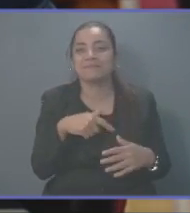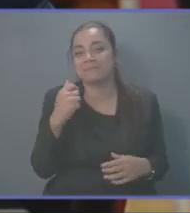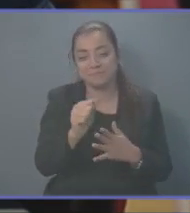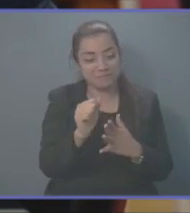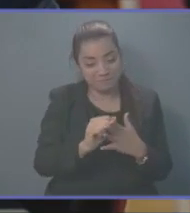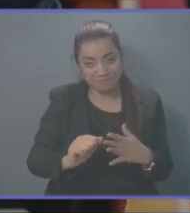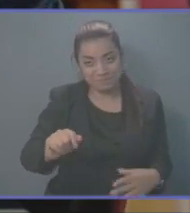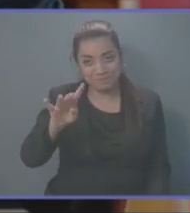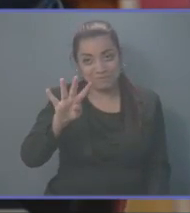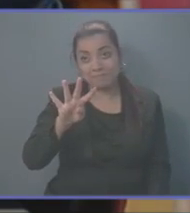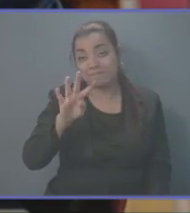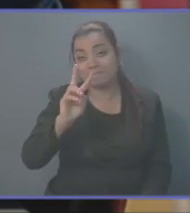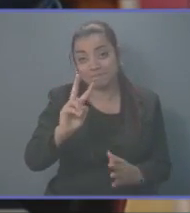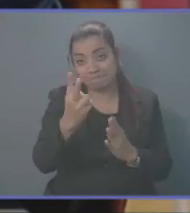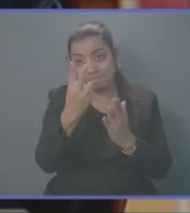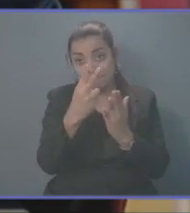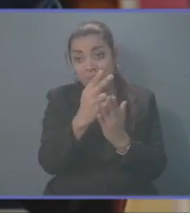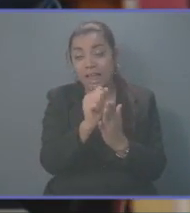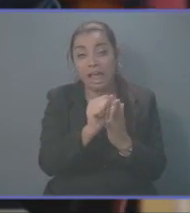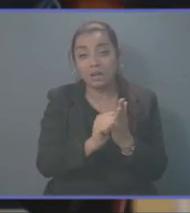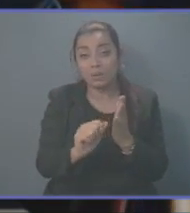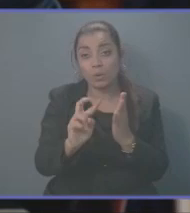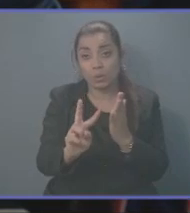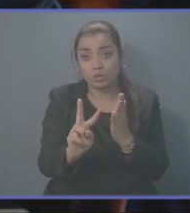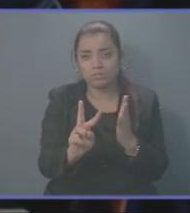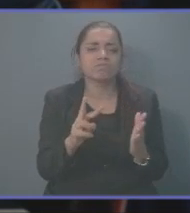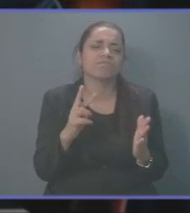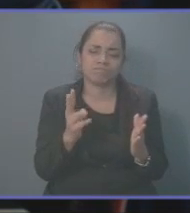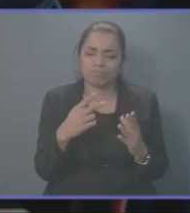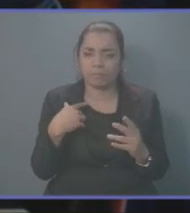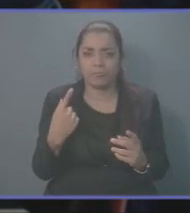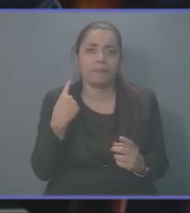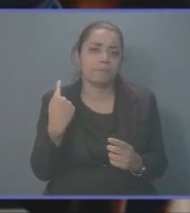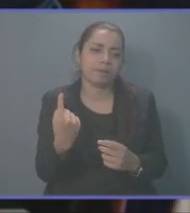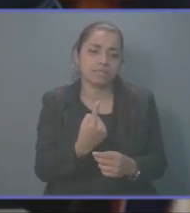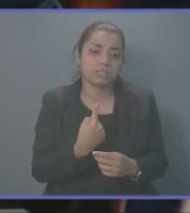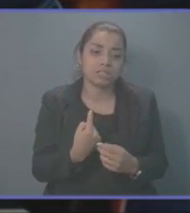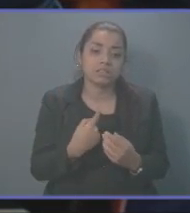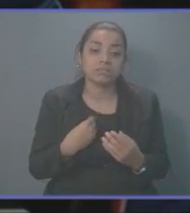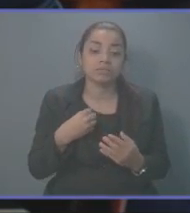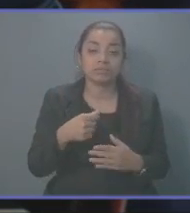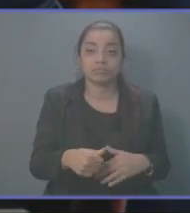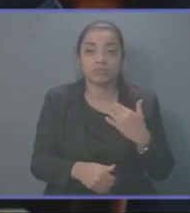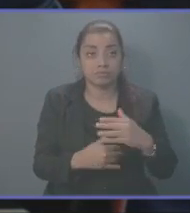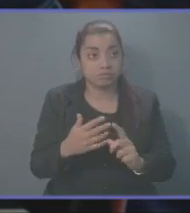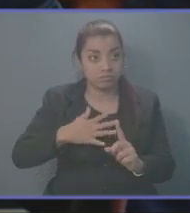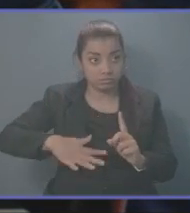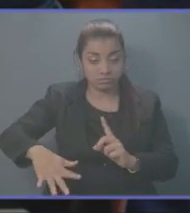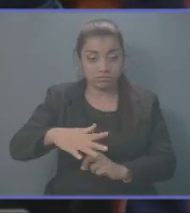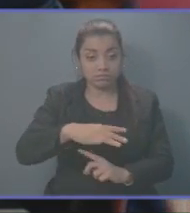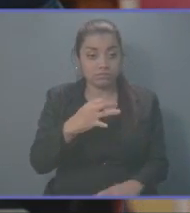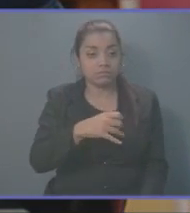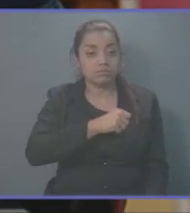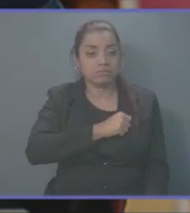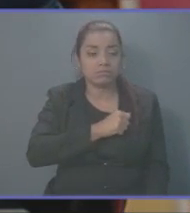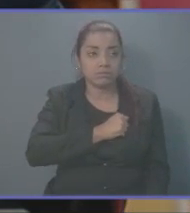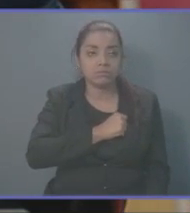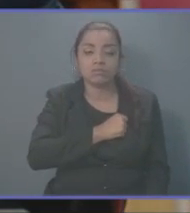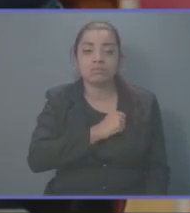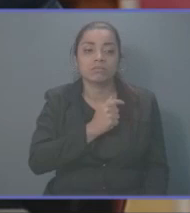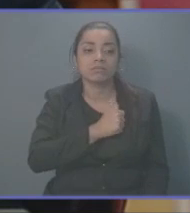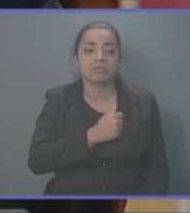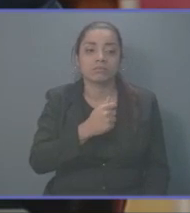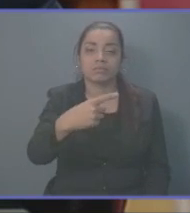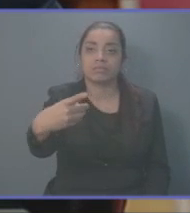2. A aquellos sujetos pasivos obligados al pago de tributos cuya situación se encuentra bajo la competencia de la